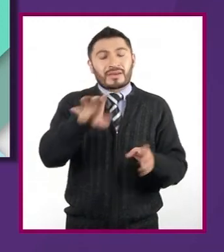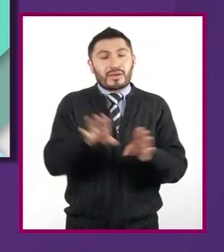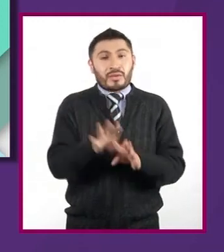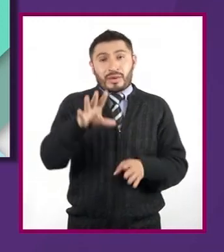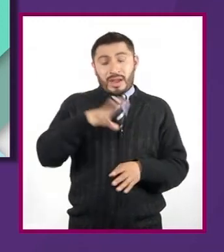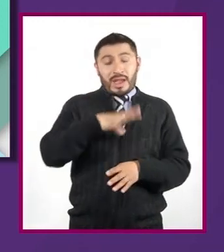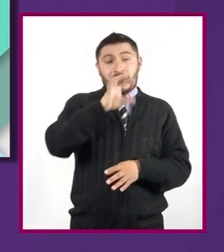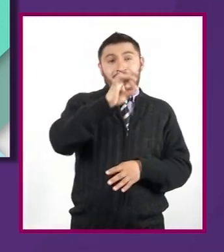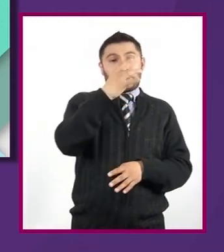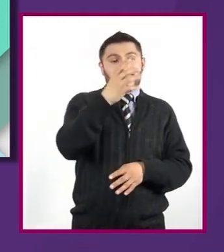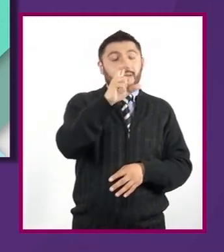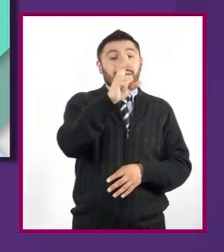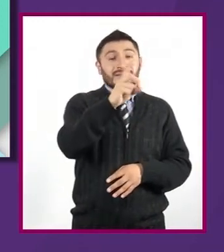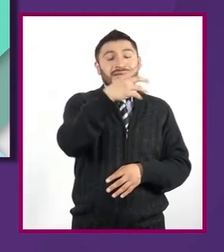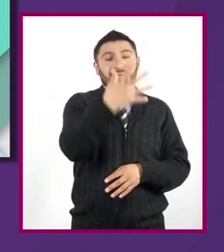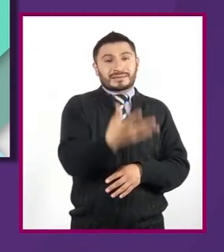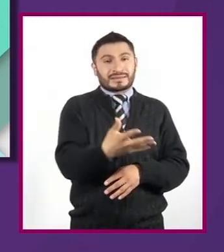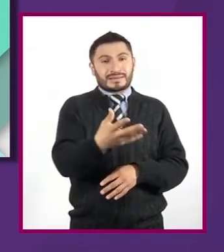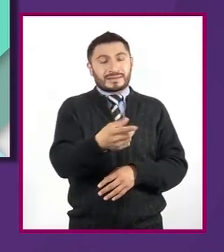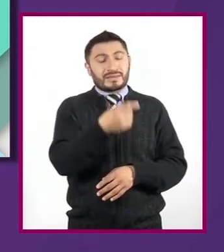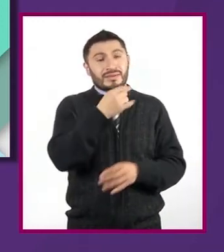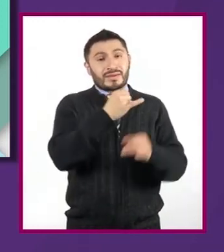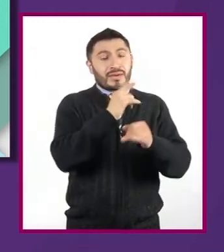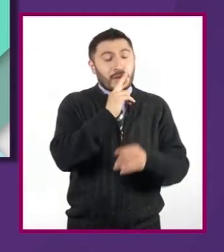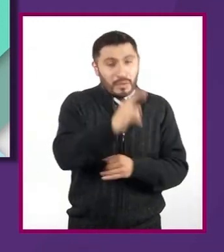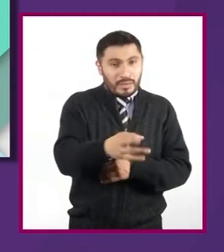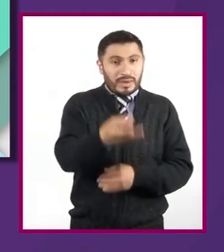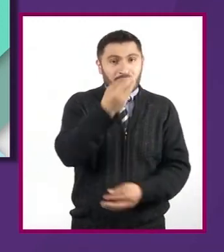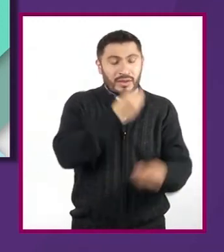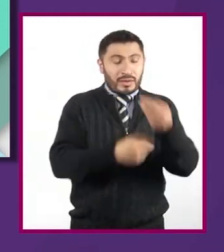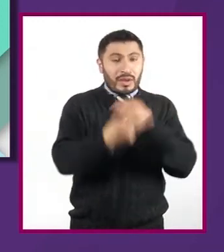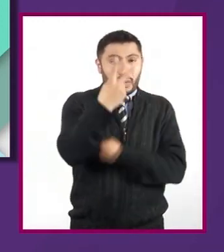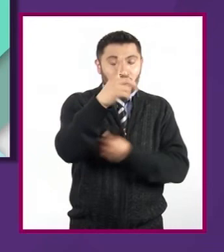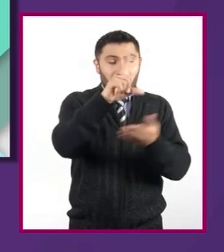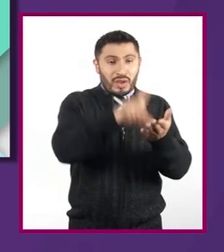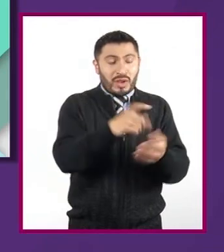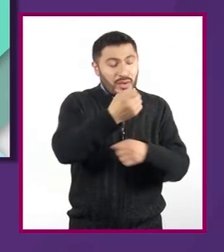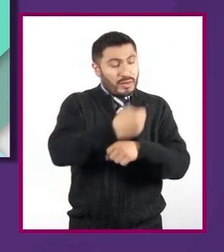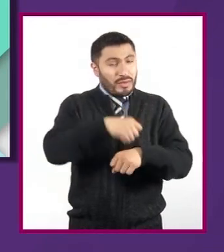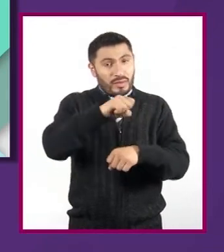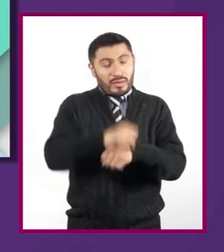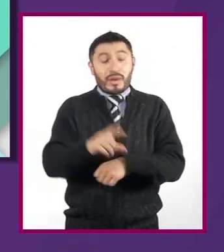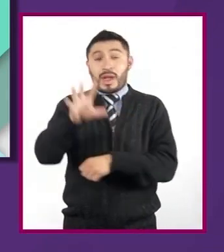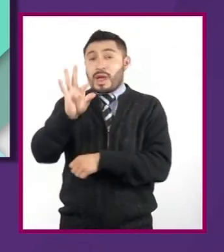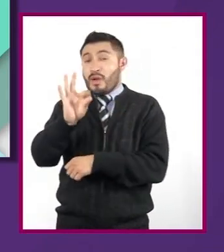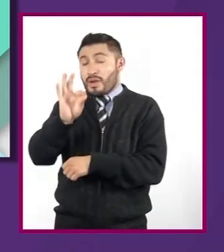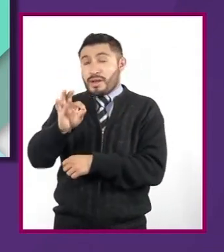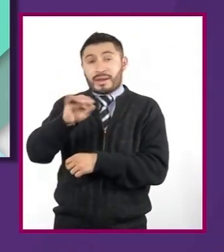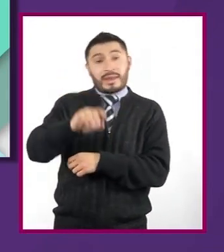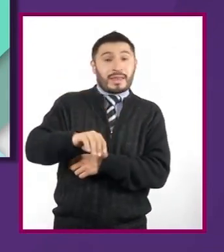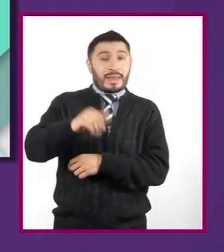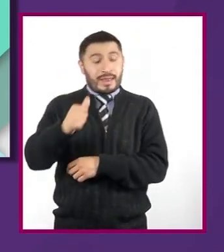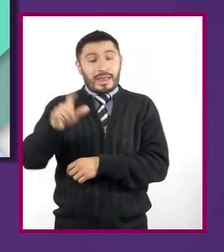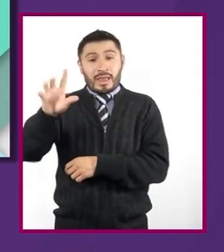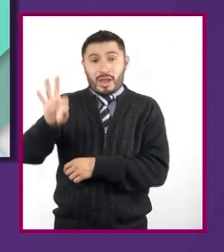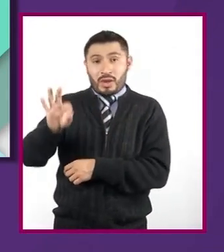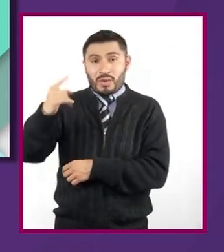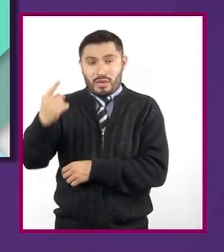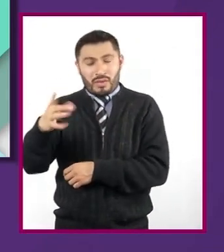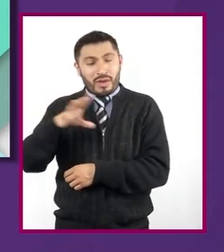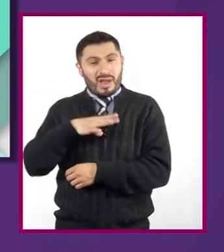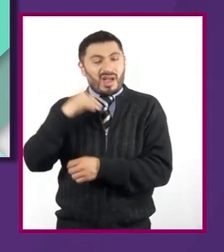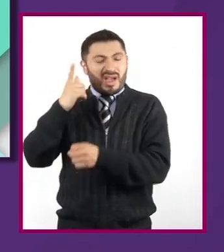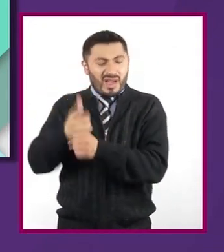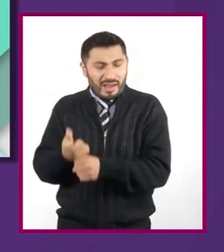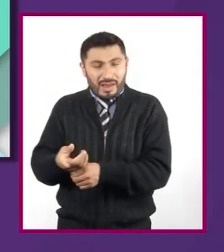que consumen 2 litros de leche semanalmente, el dato 40 y 41 se localiza